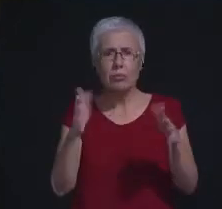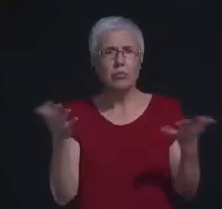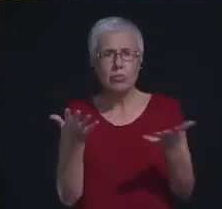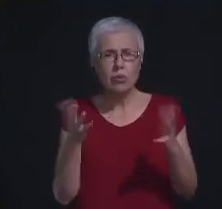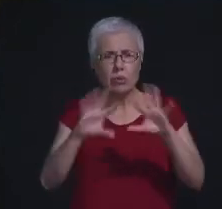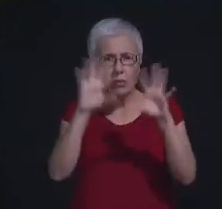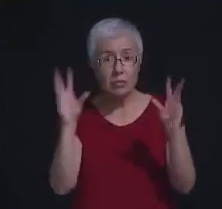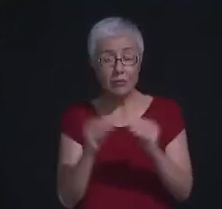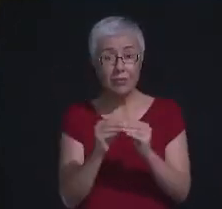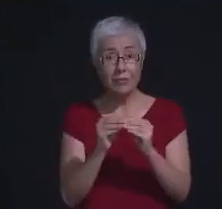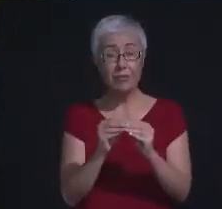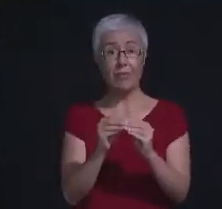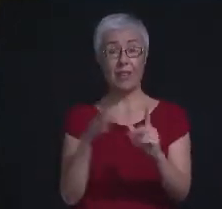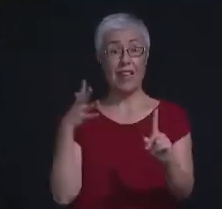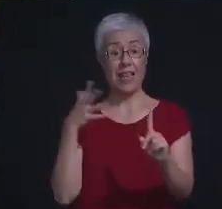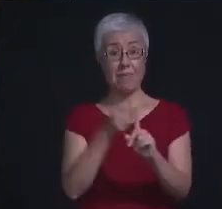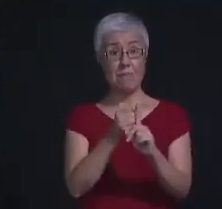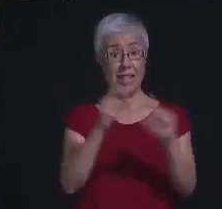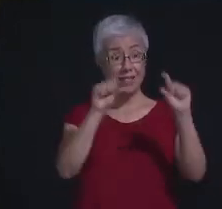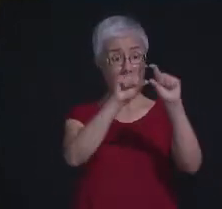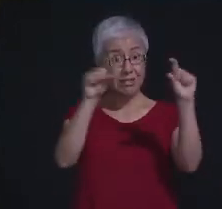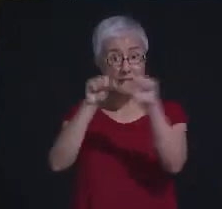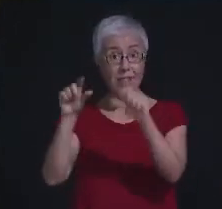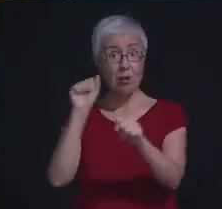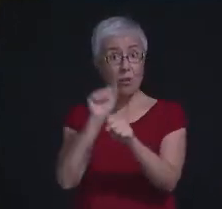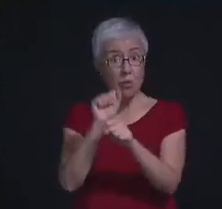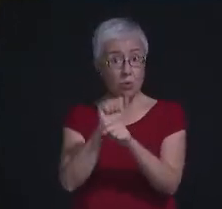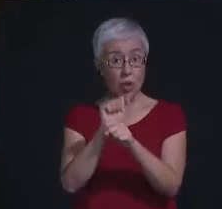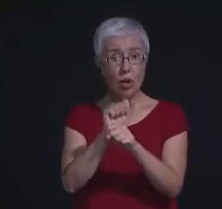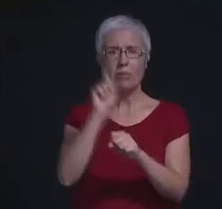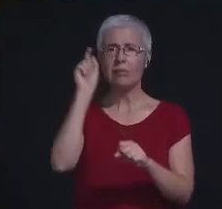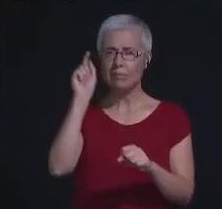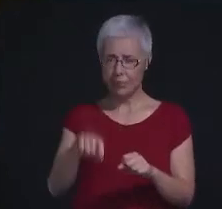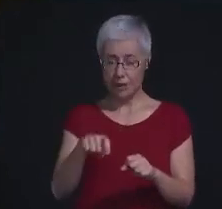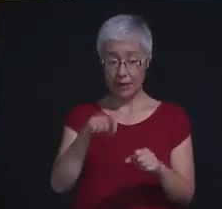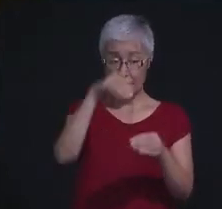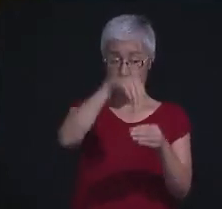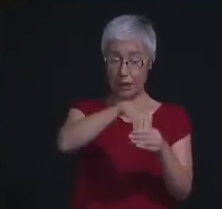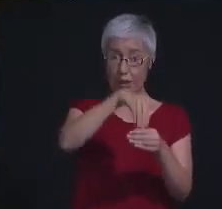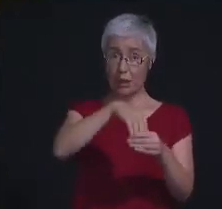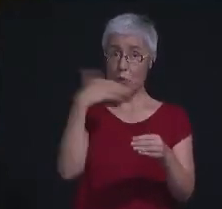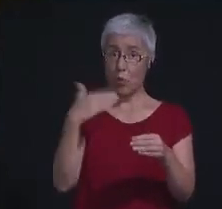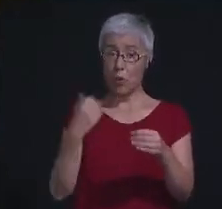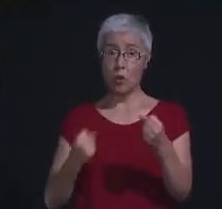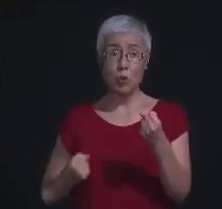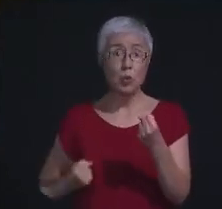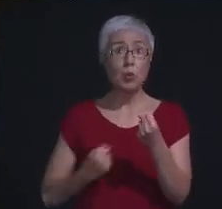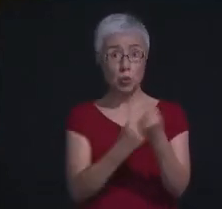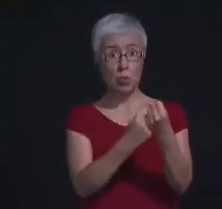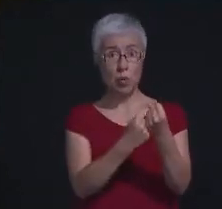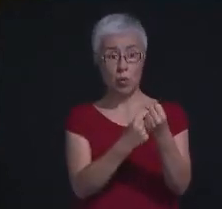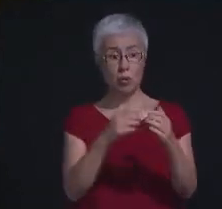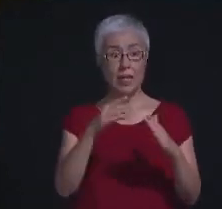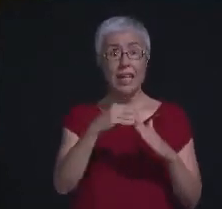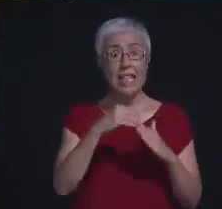para desarrollar el impacto en las empresas hace falta el apoyo interno, por supuesto, un liderazgo claro, capacidad de ejecución,